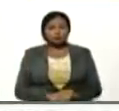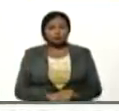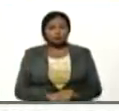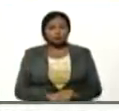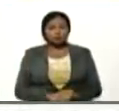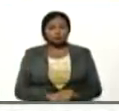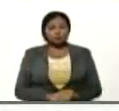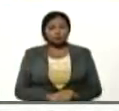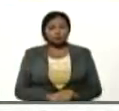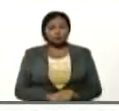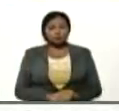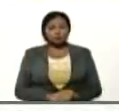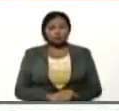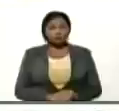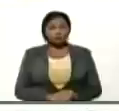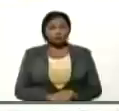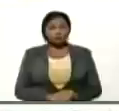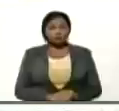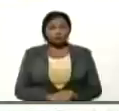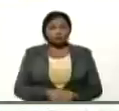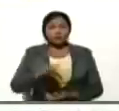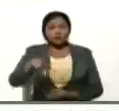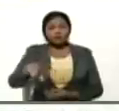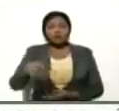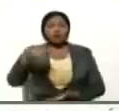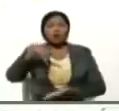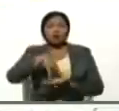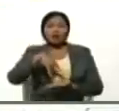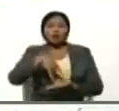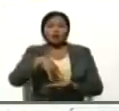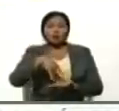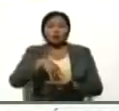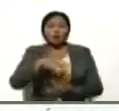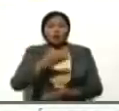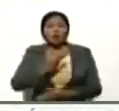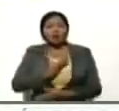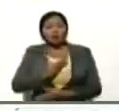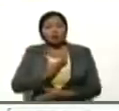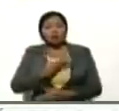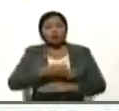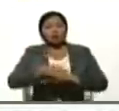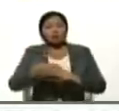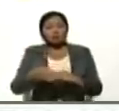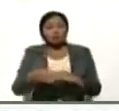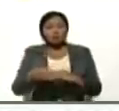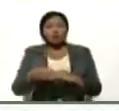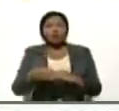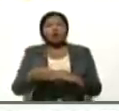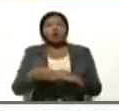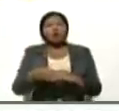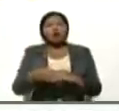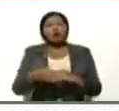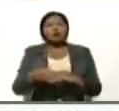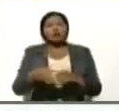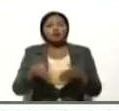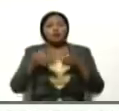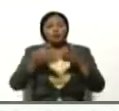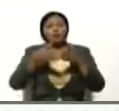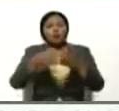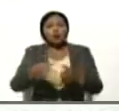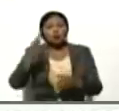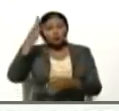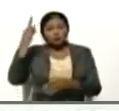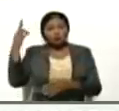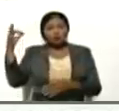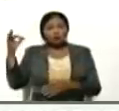Muy bien. Por el estado Carabobo, alcaldía del municipio Puerto Cabello, Juan Betancur.